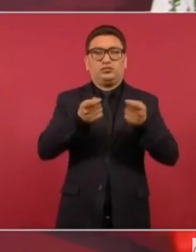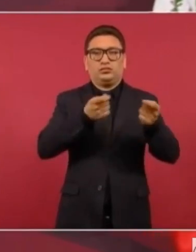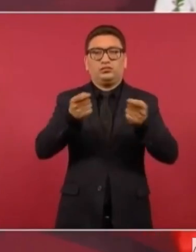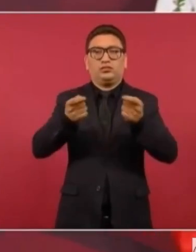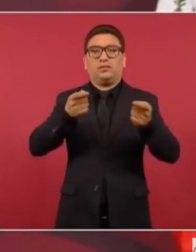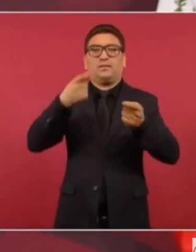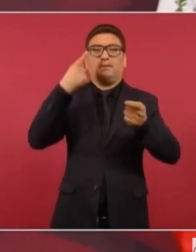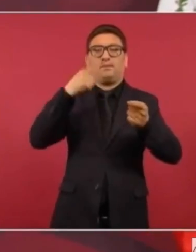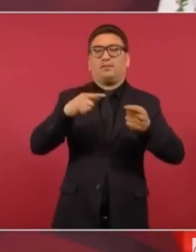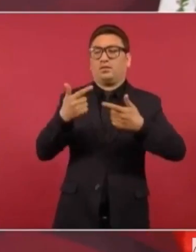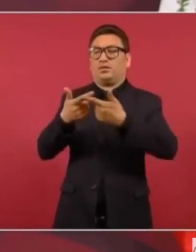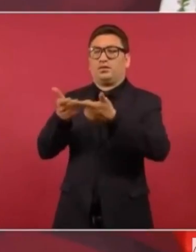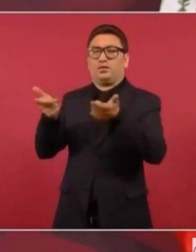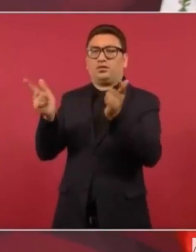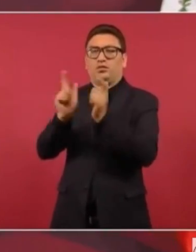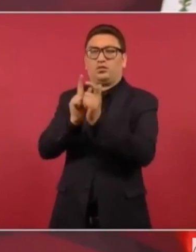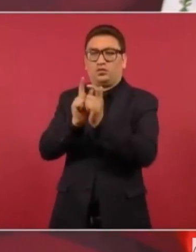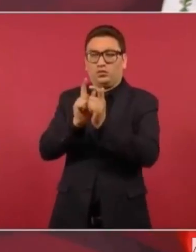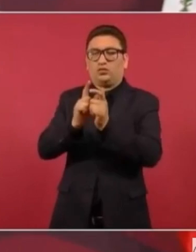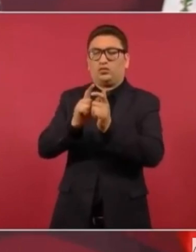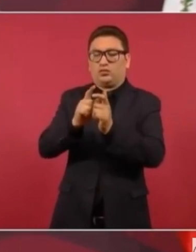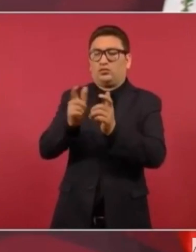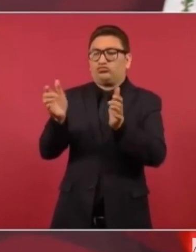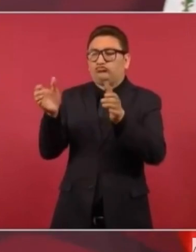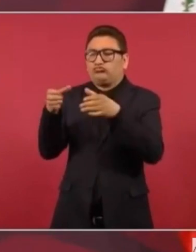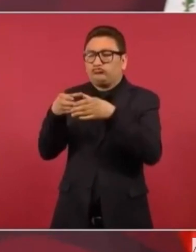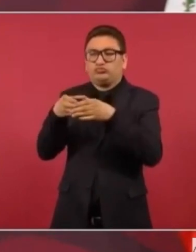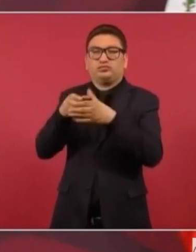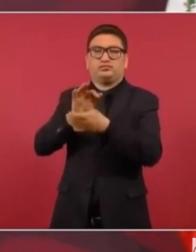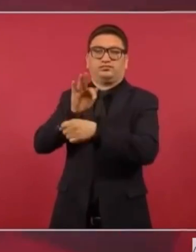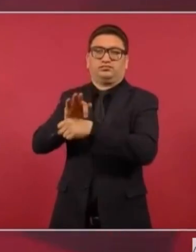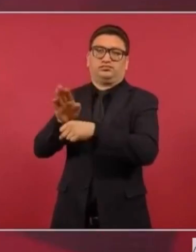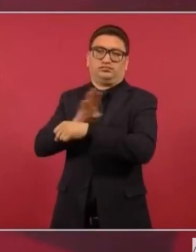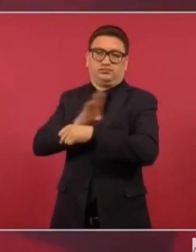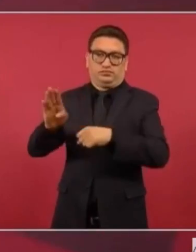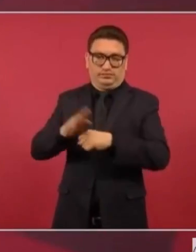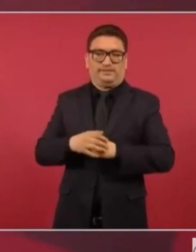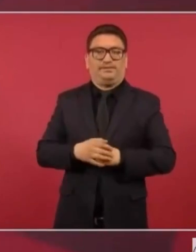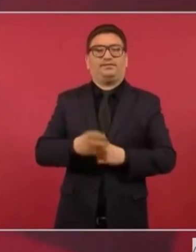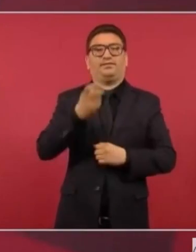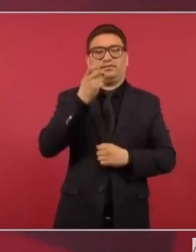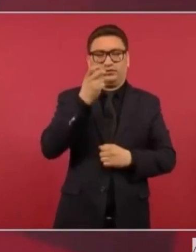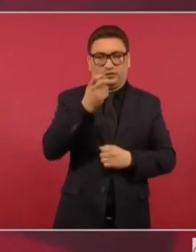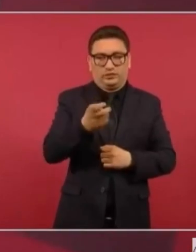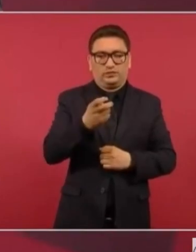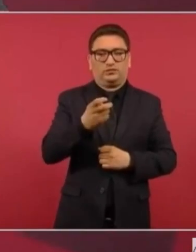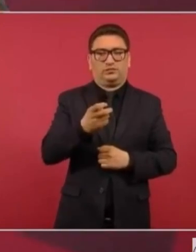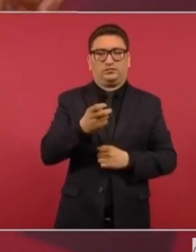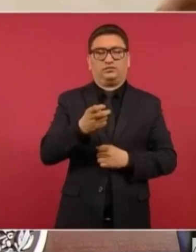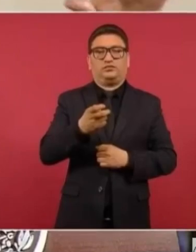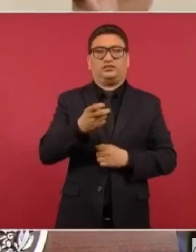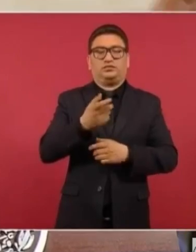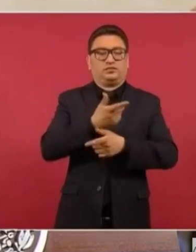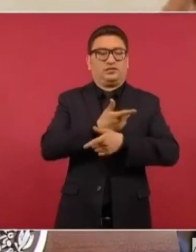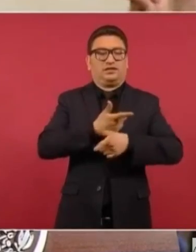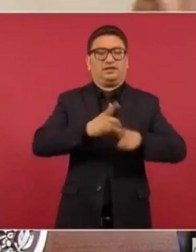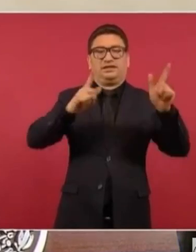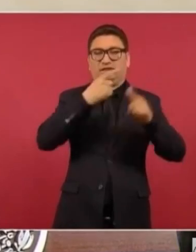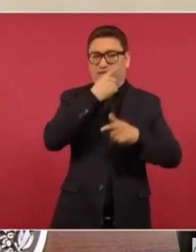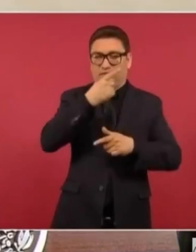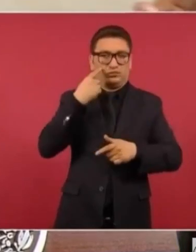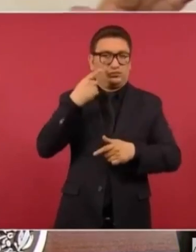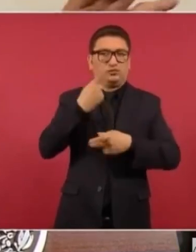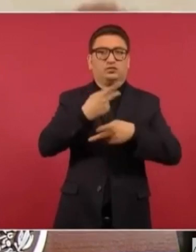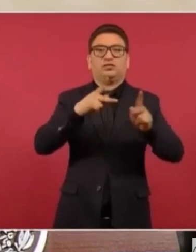oligárquicos, gobiernos para las minorías. La democracia es el gobierno del pueblo, para el pueblo, con